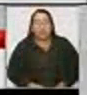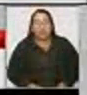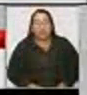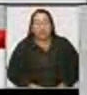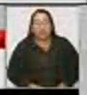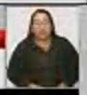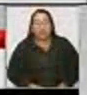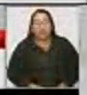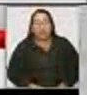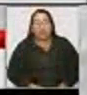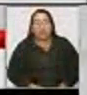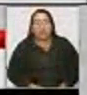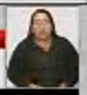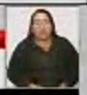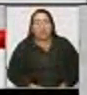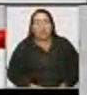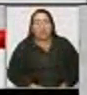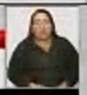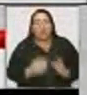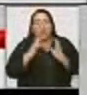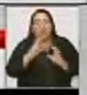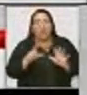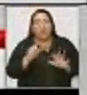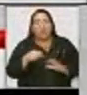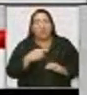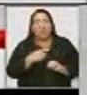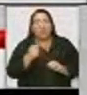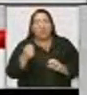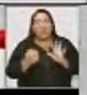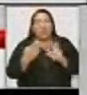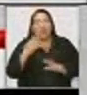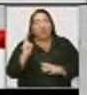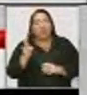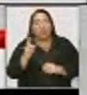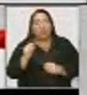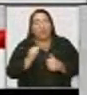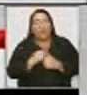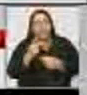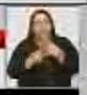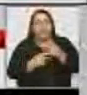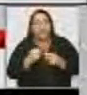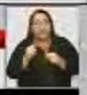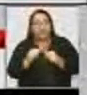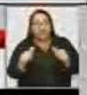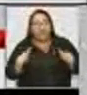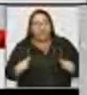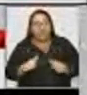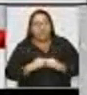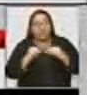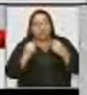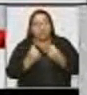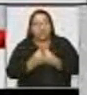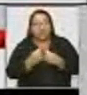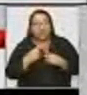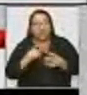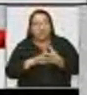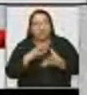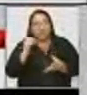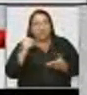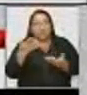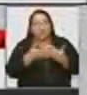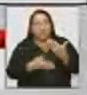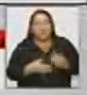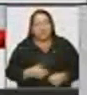educativas, atendiendo un promedio de 7.714 docentes con visitas en aula, en grupos de